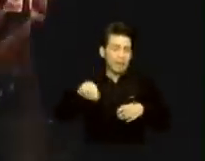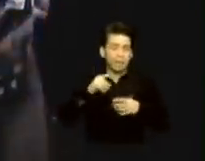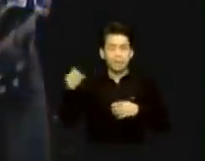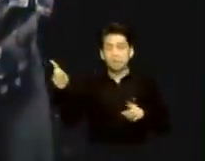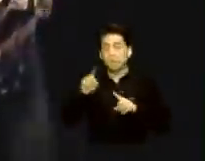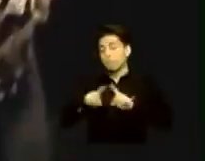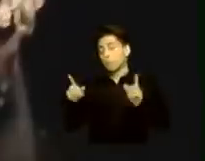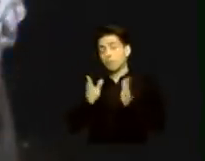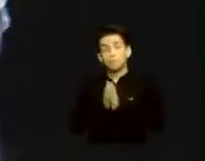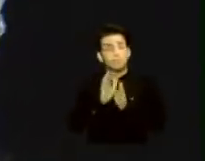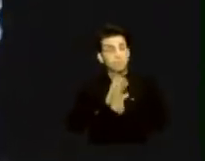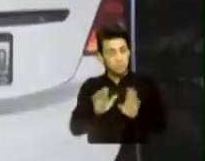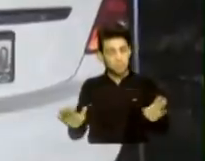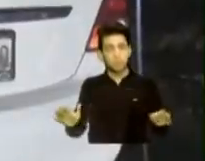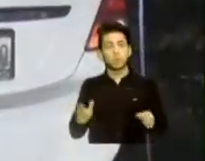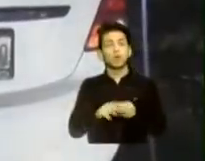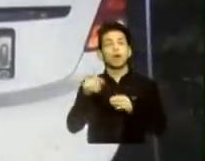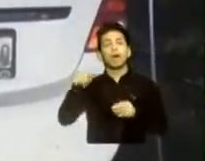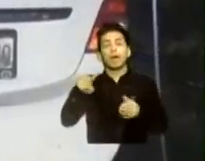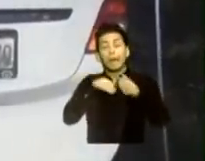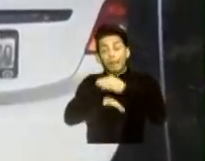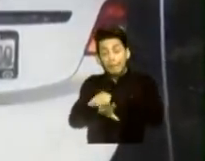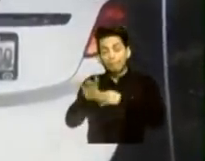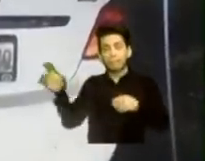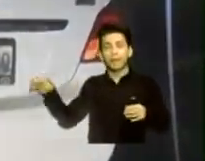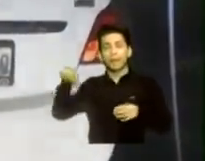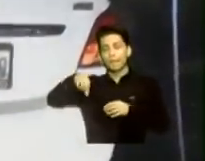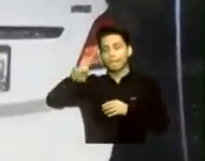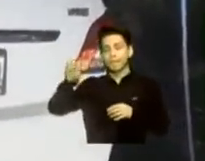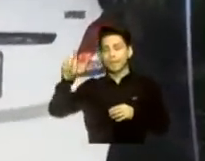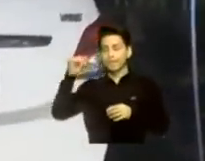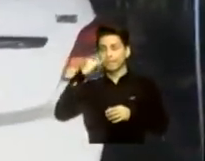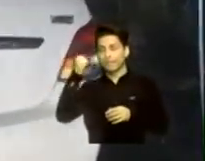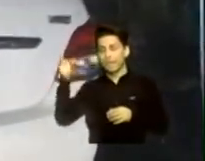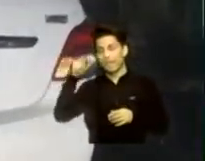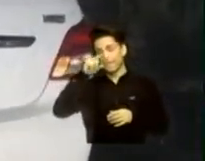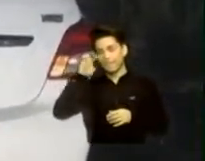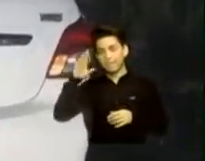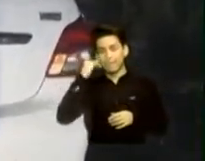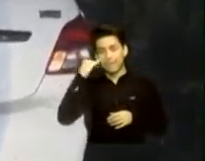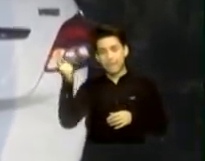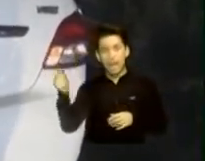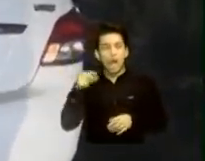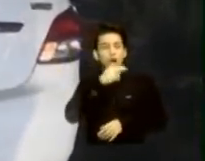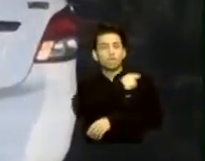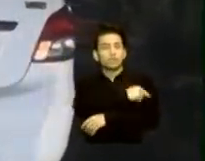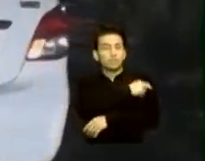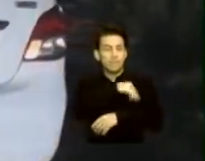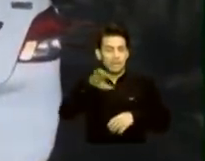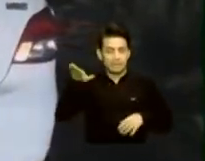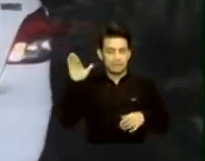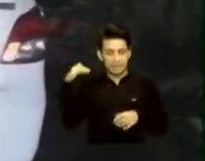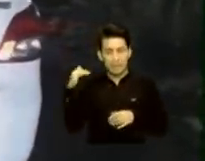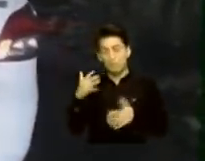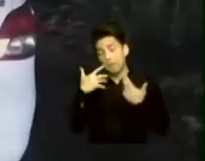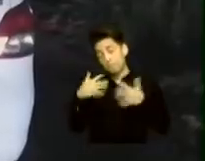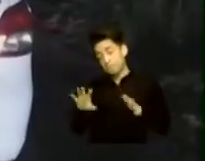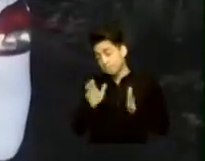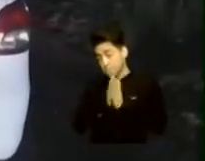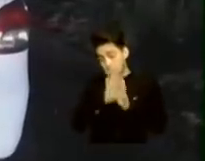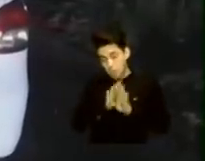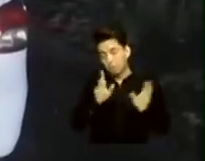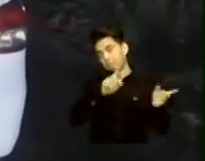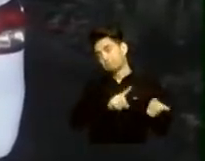vida en la pediatría del Hospital Regional de Zacapa. De ahí fue trasladado a la morgue de Vinacid y